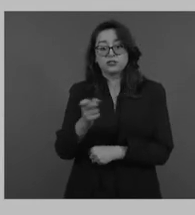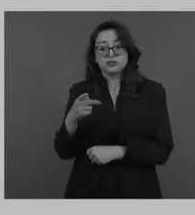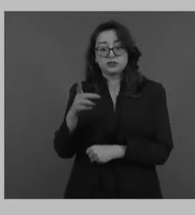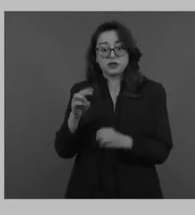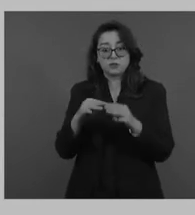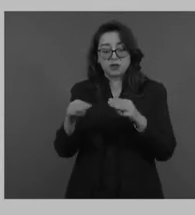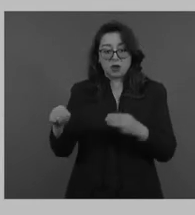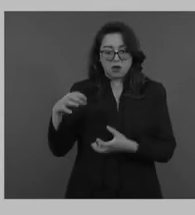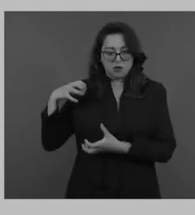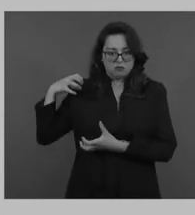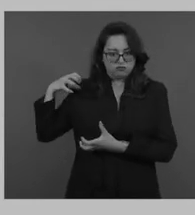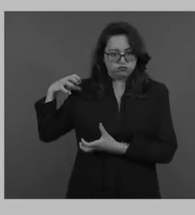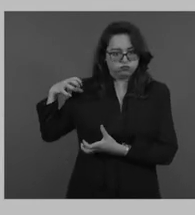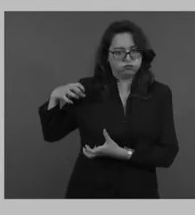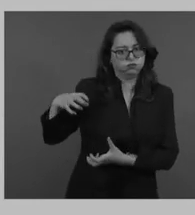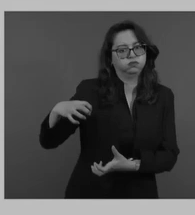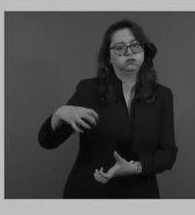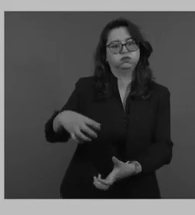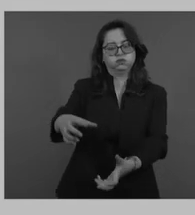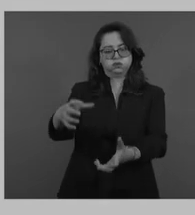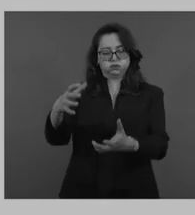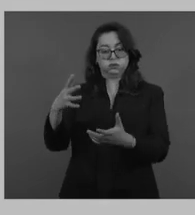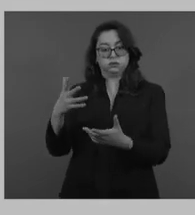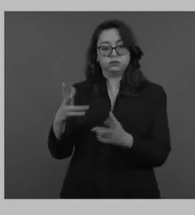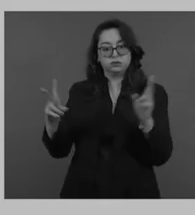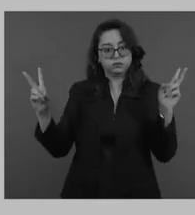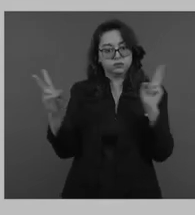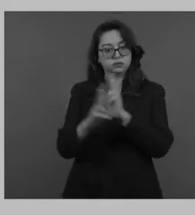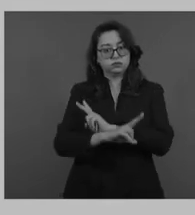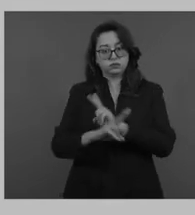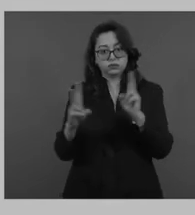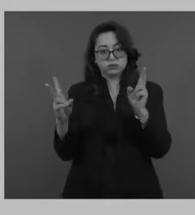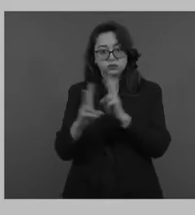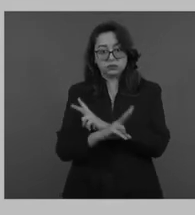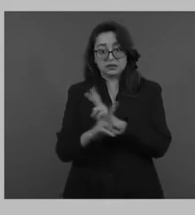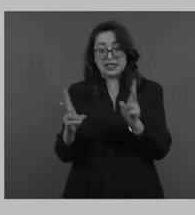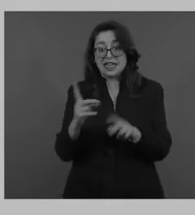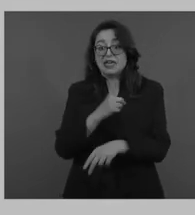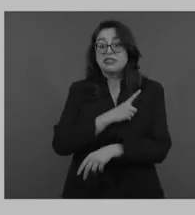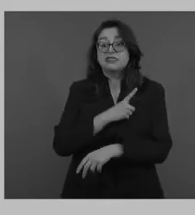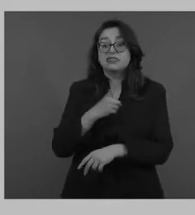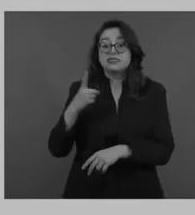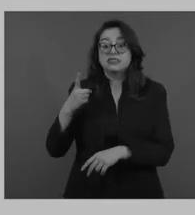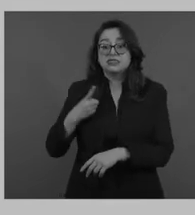recorrido de los vientos y que eso